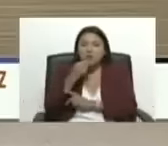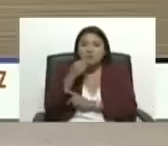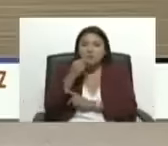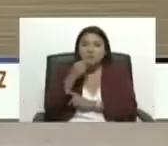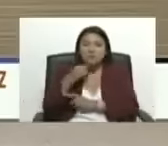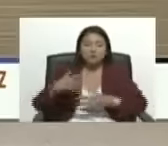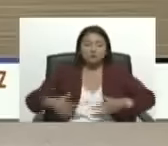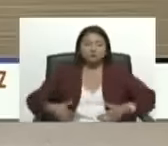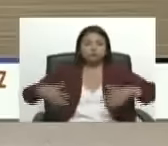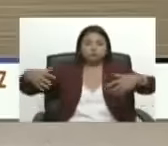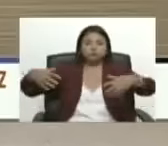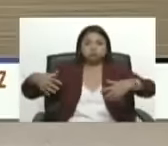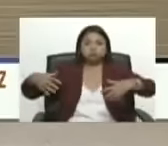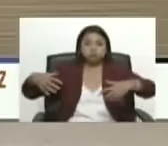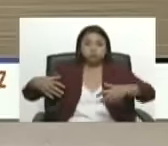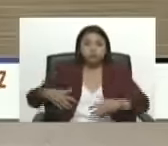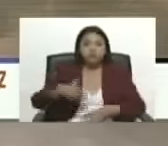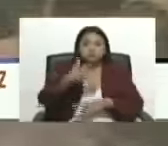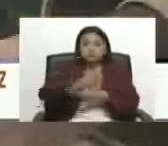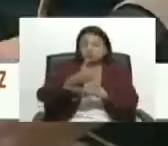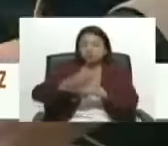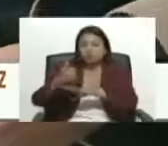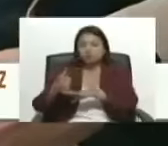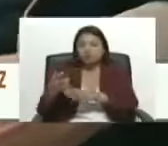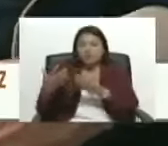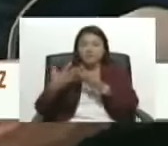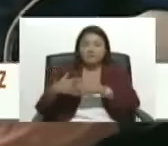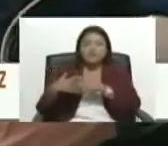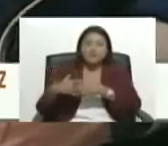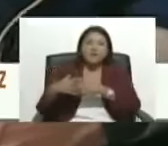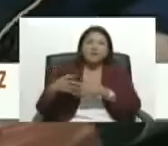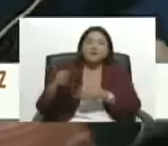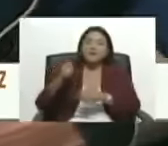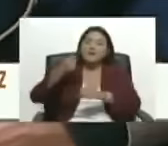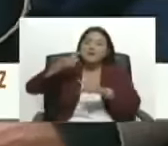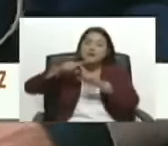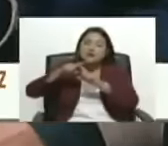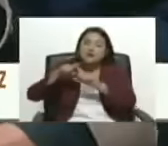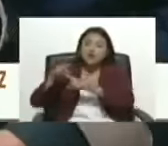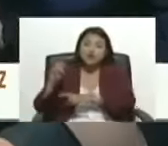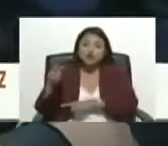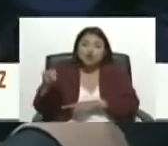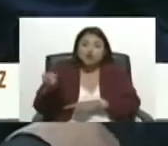de los altos ejecutivos de la ExxonMobil. Hay toda una discusión en ese país.